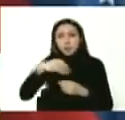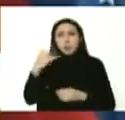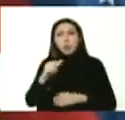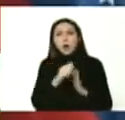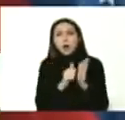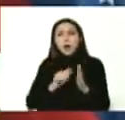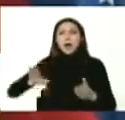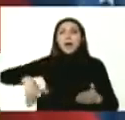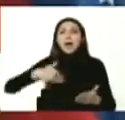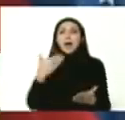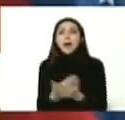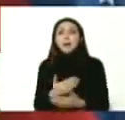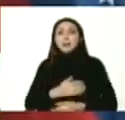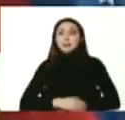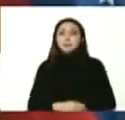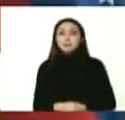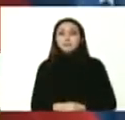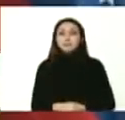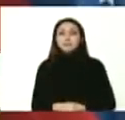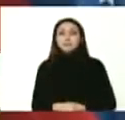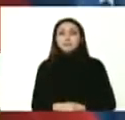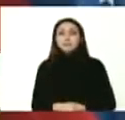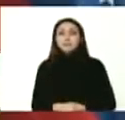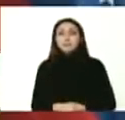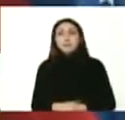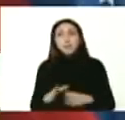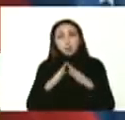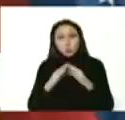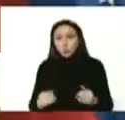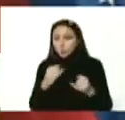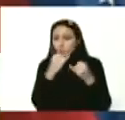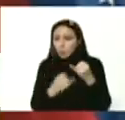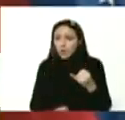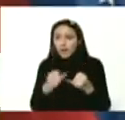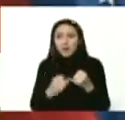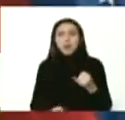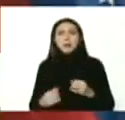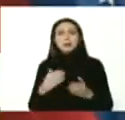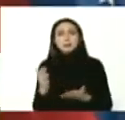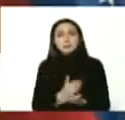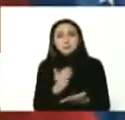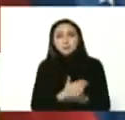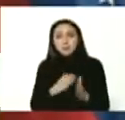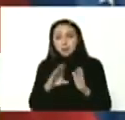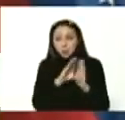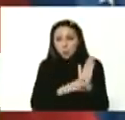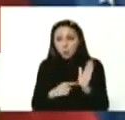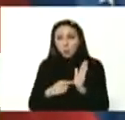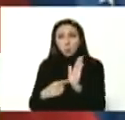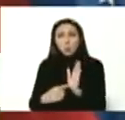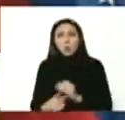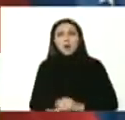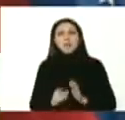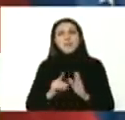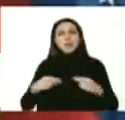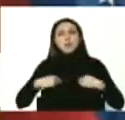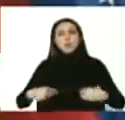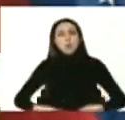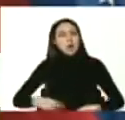hasta las disposiciones finales, el tema de los derechos humanos será